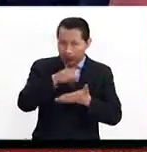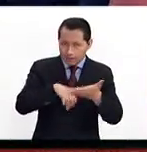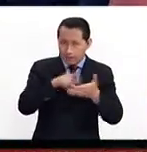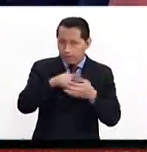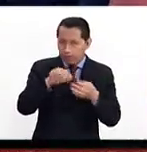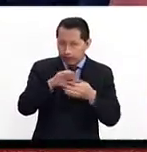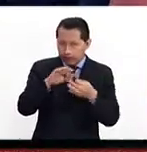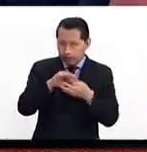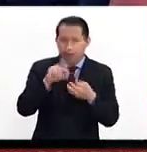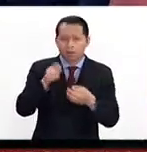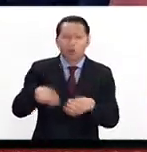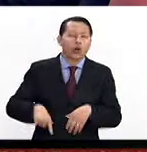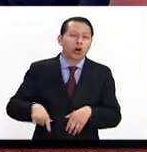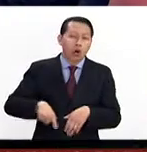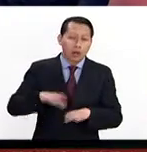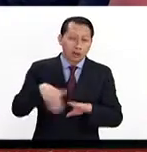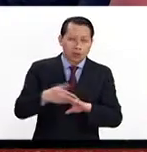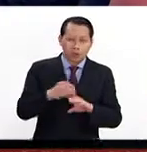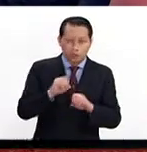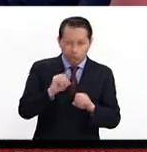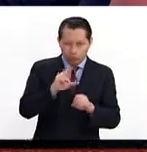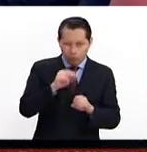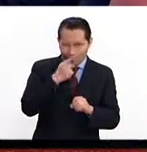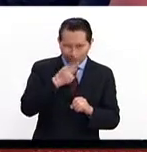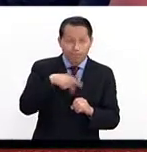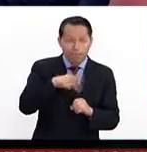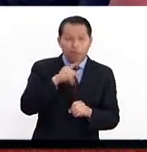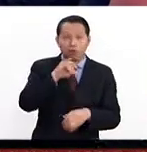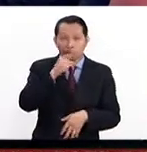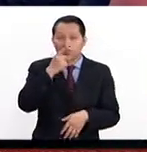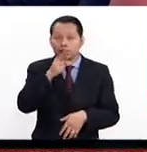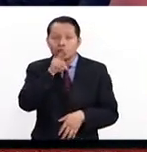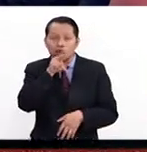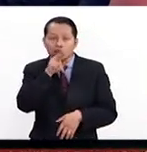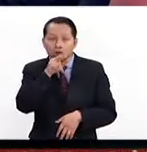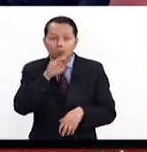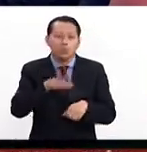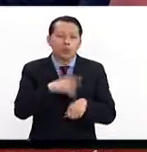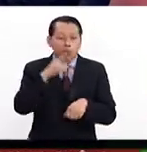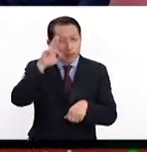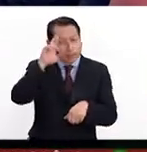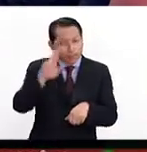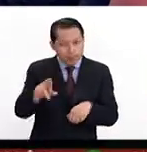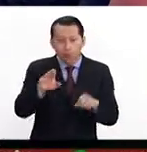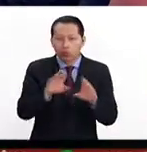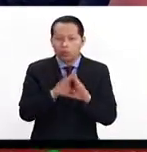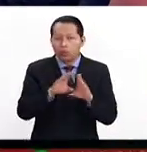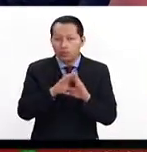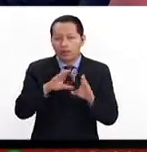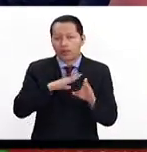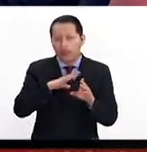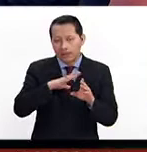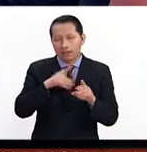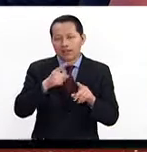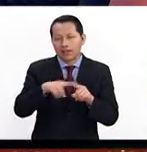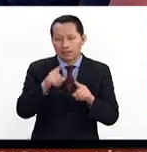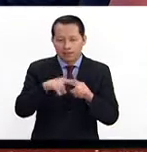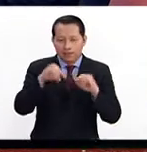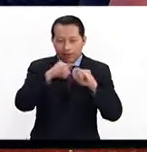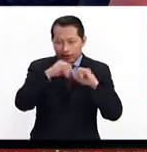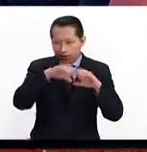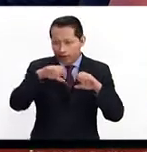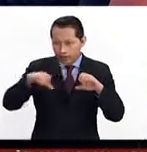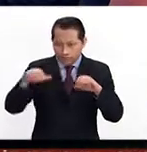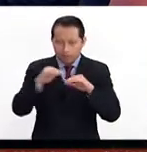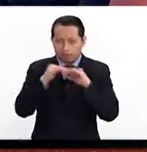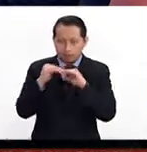de golpe de Estado lo que está pasando en Venezuela, manifiesta la preocupación que existe por el respeto a las instancias democráticas y a